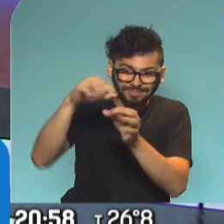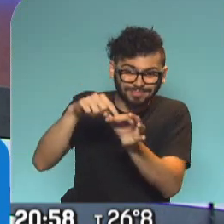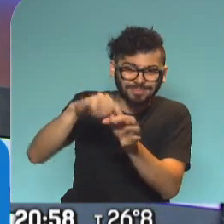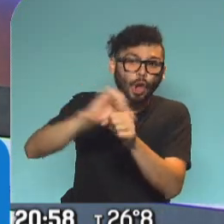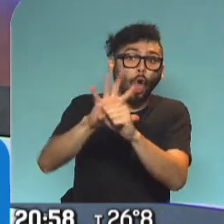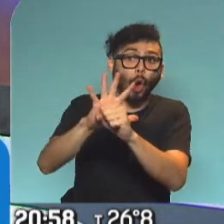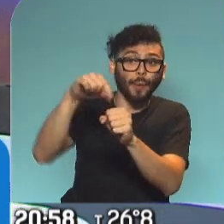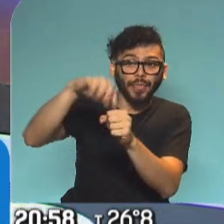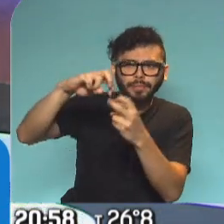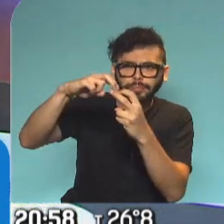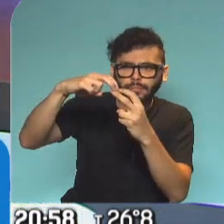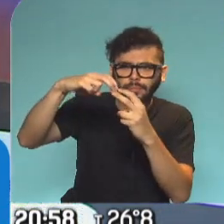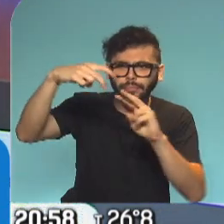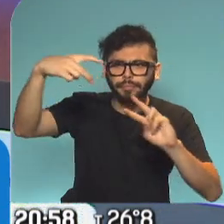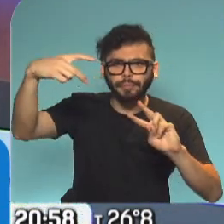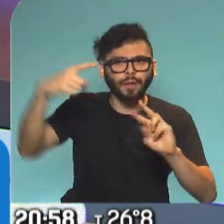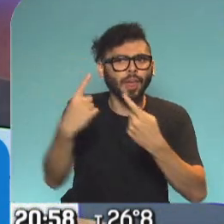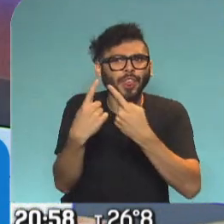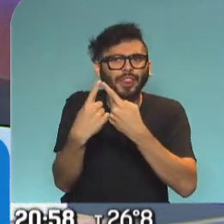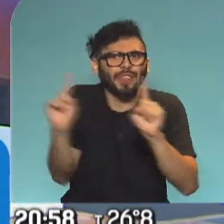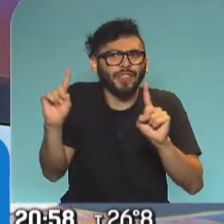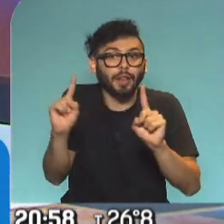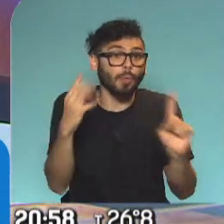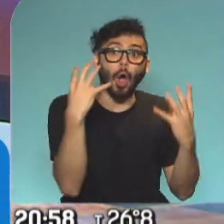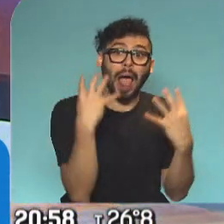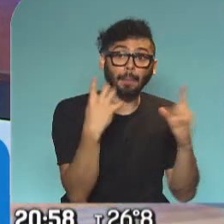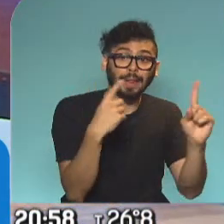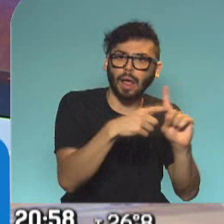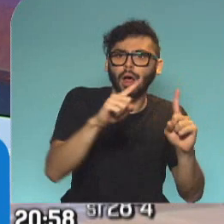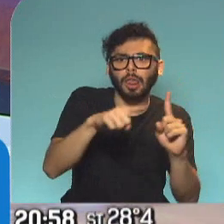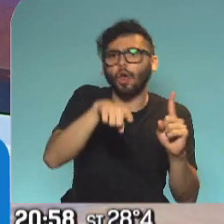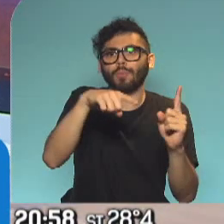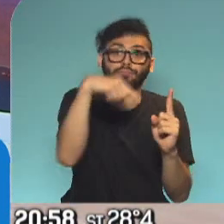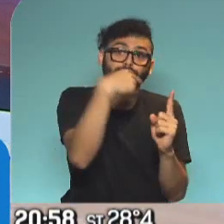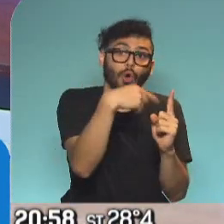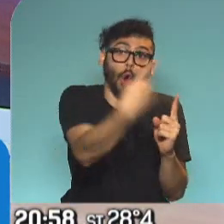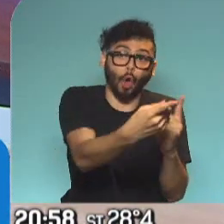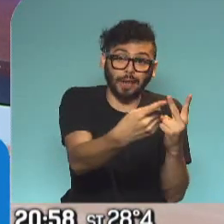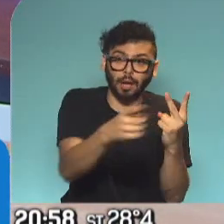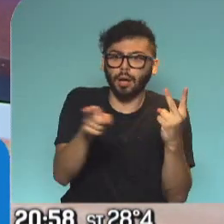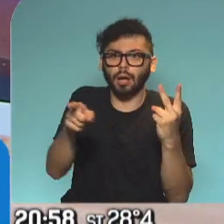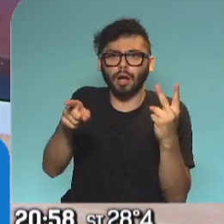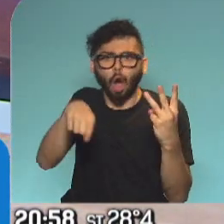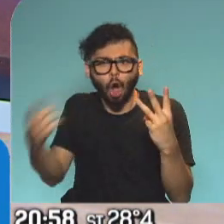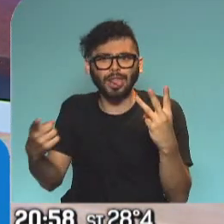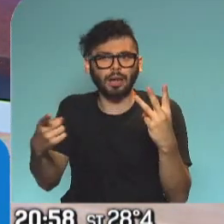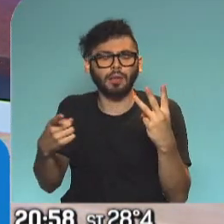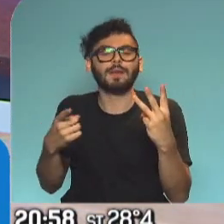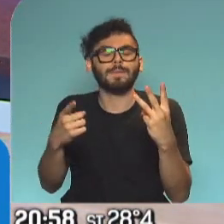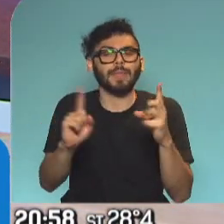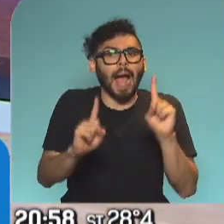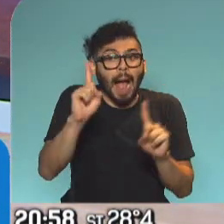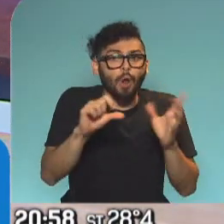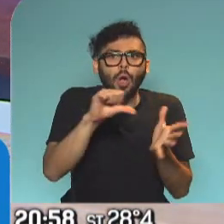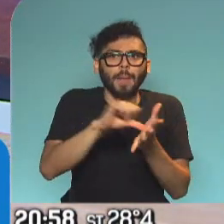detectada en Gran Bretaña. Algunos países han tenido la suerte de detectar